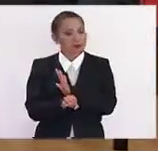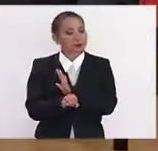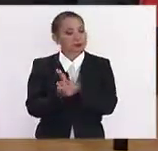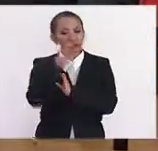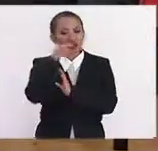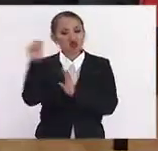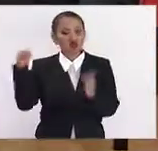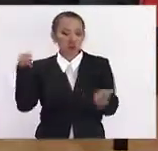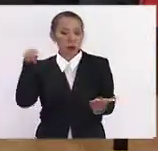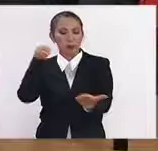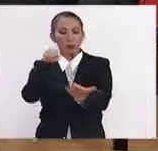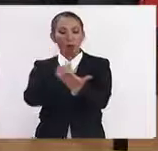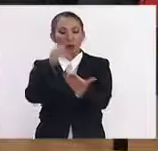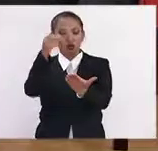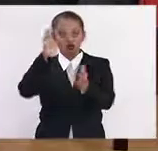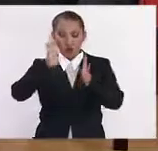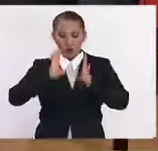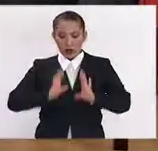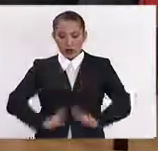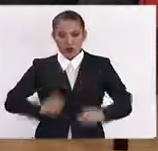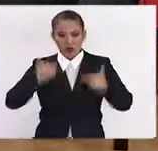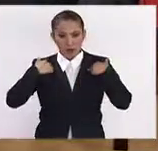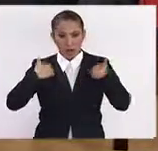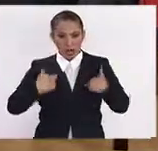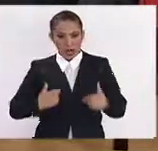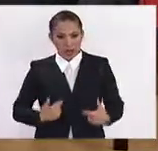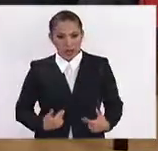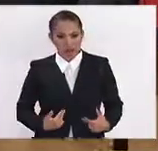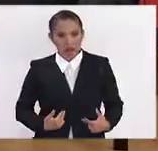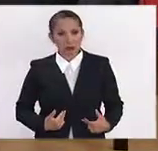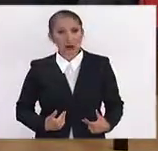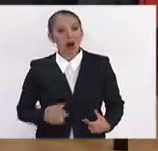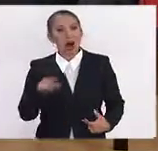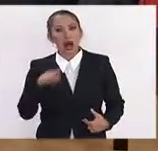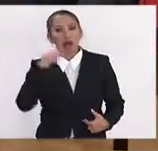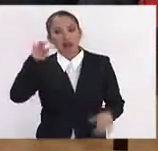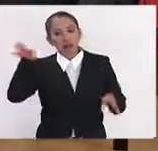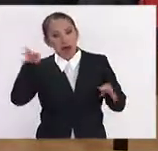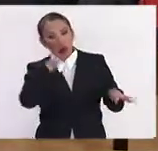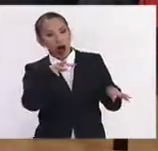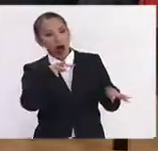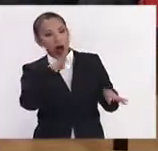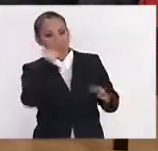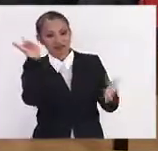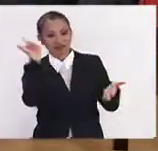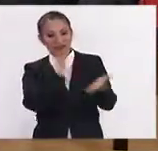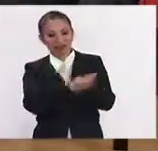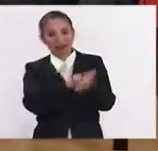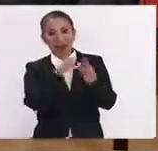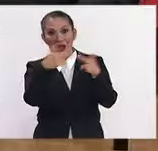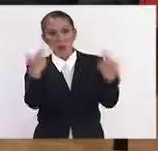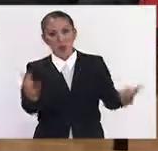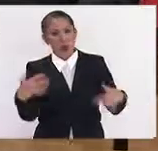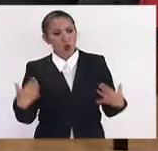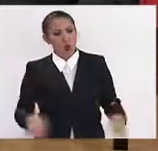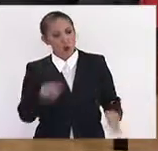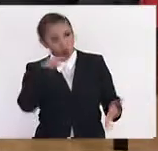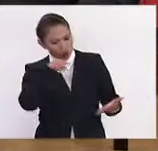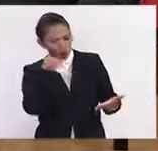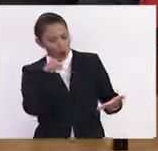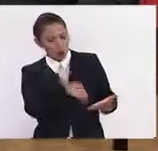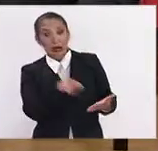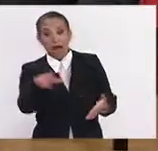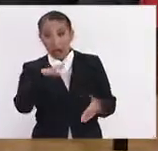donde retratas mucho el cuerpo humano, han acaparado portadas de importantes revistas y